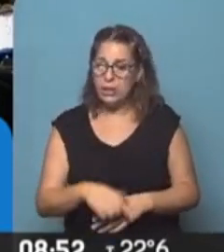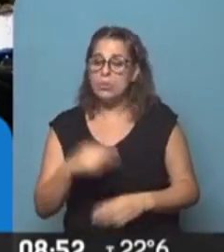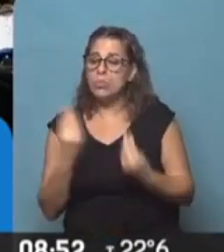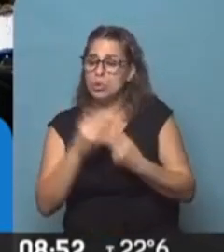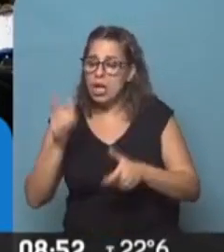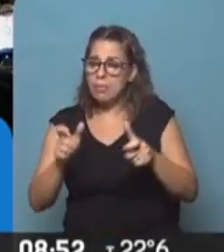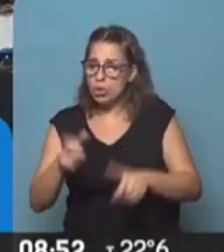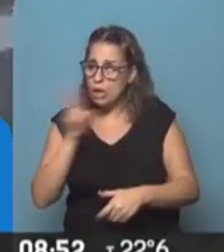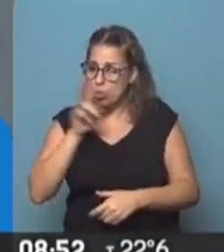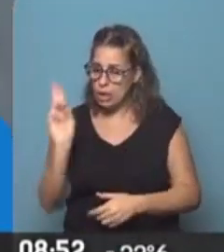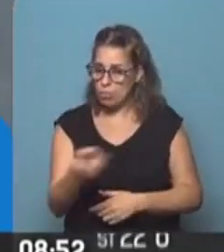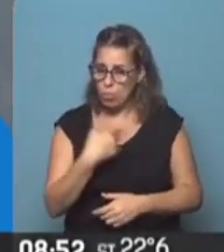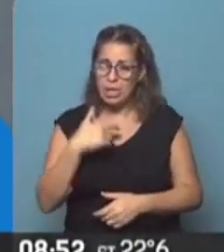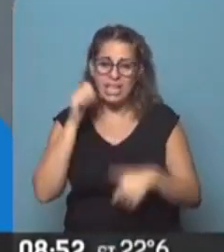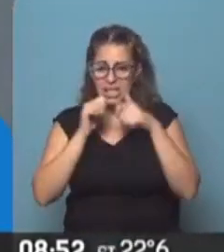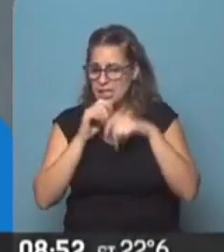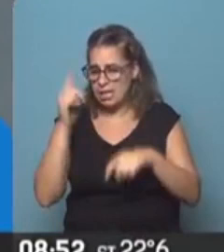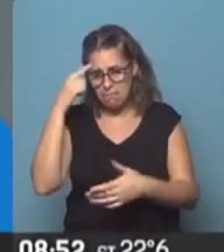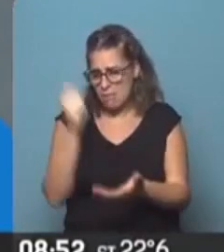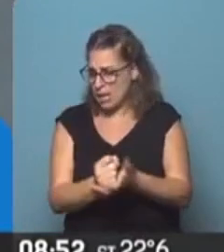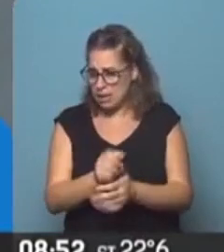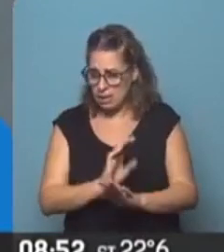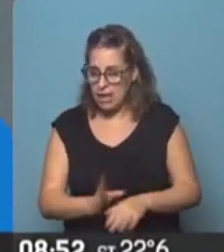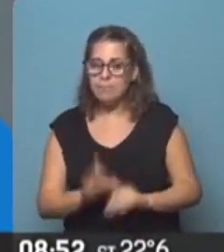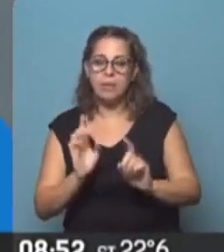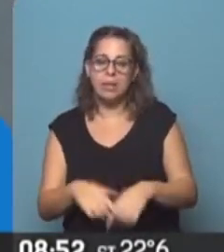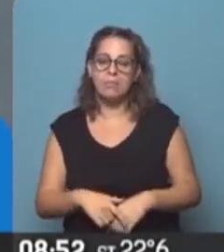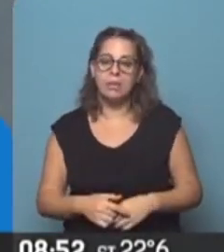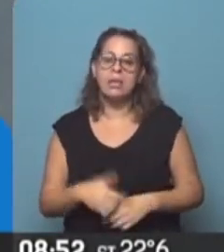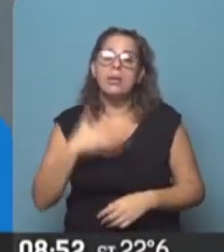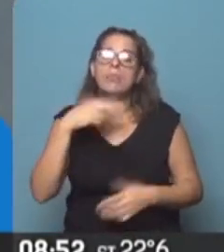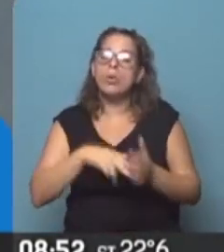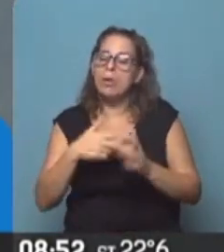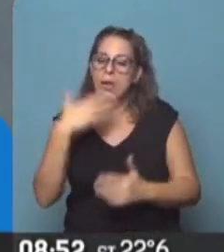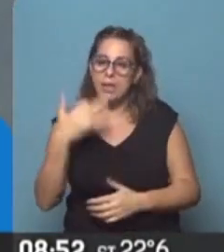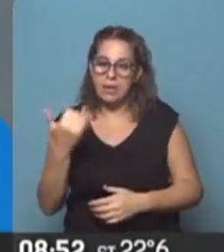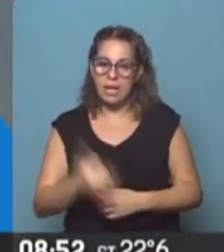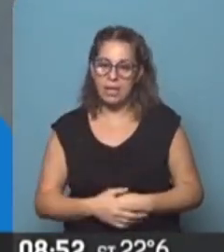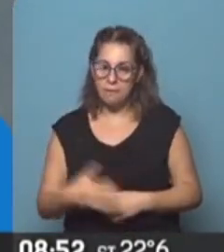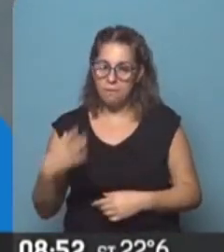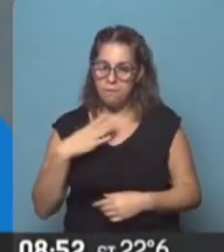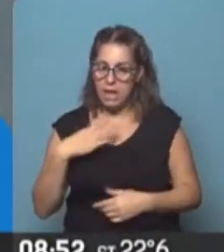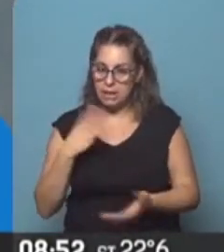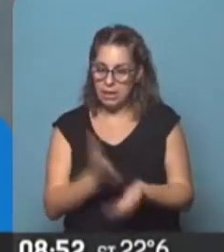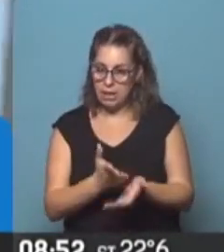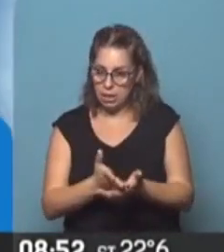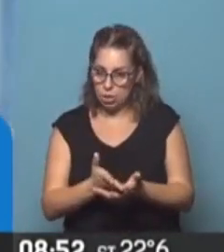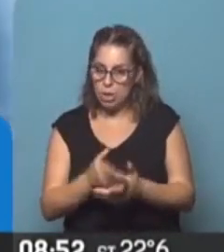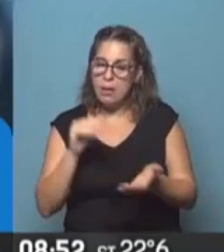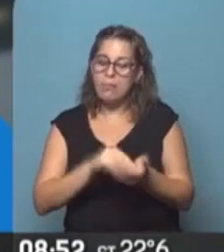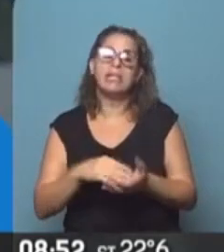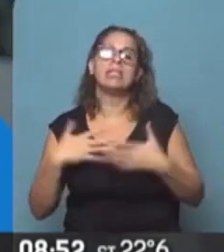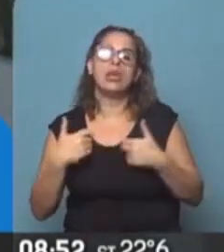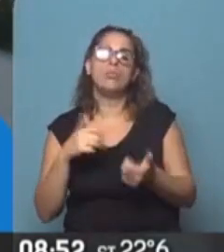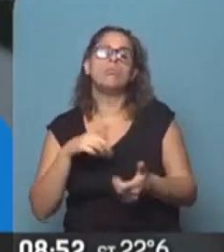de mujeres, deja heridas a muchas de ellas y significa un verdadero problema de falta de derechos y a la vez de salud